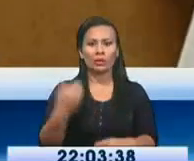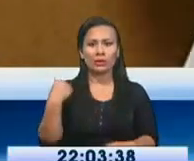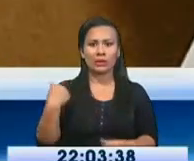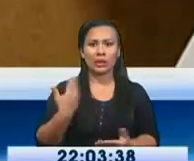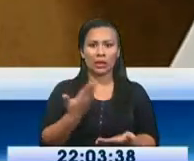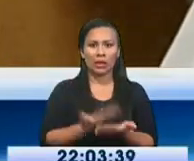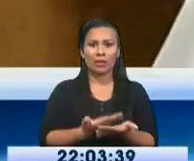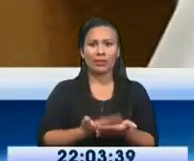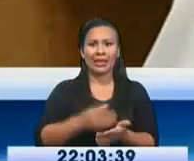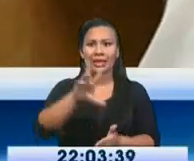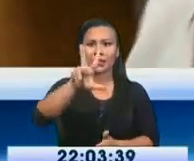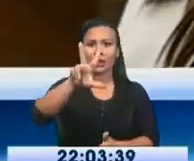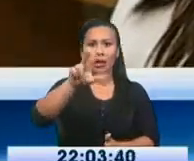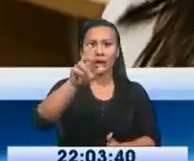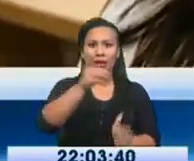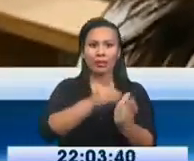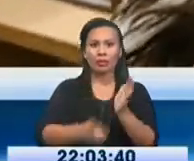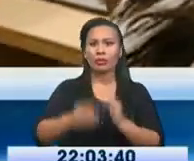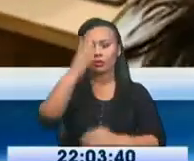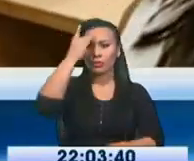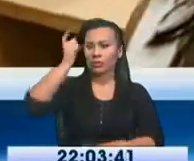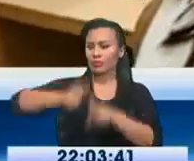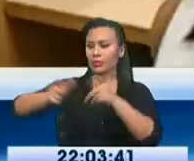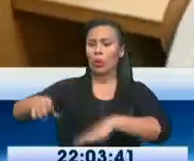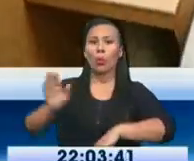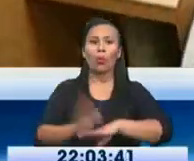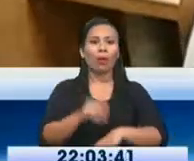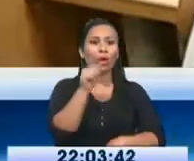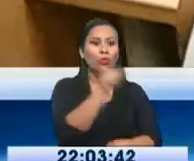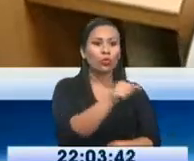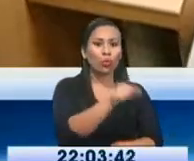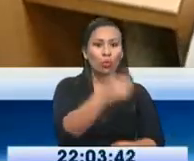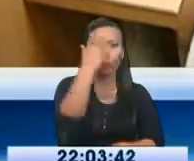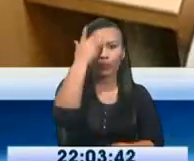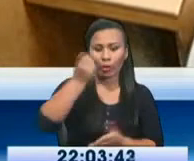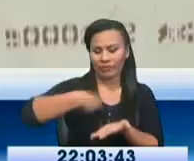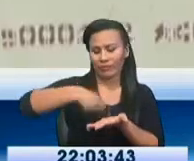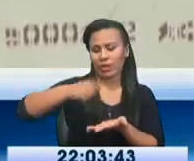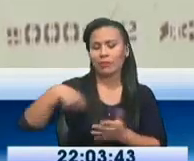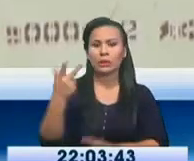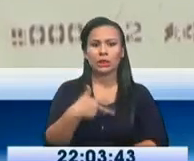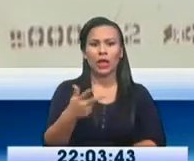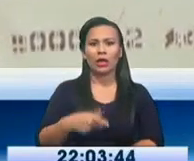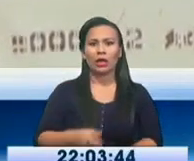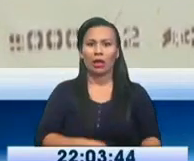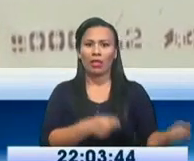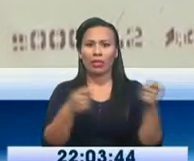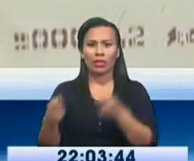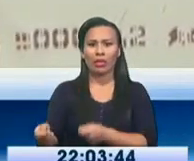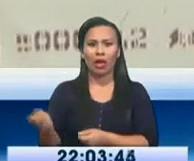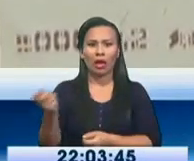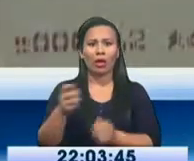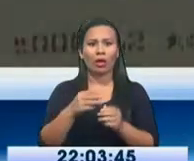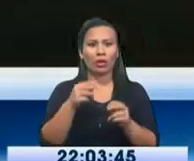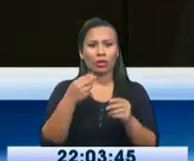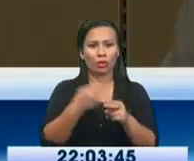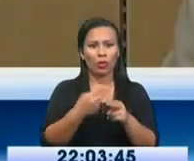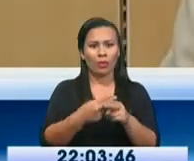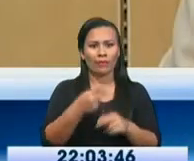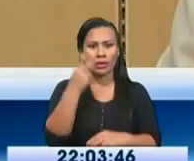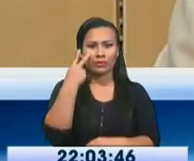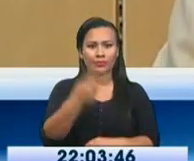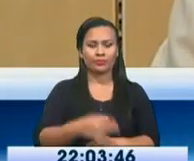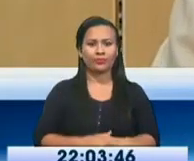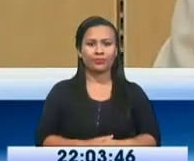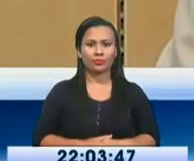manos 3 denuncias de perjudicados que la culpaban a ella por constar su nombre en los cheques depositados. Y ya